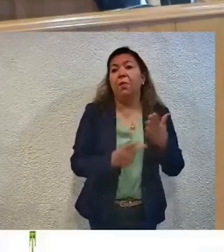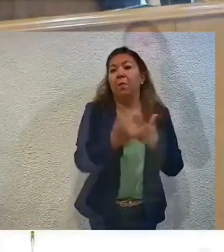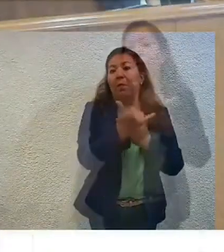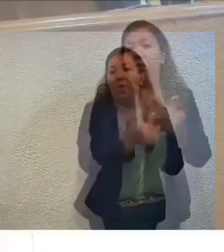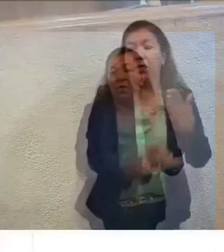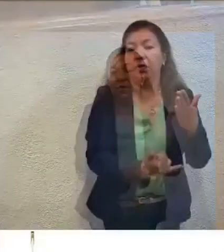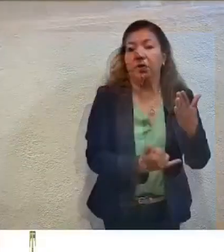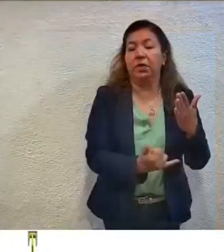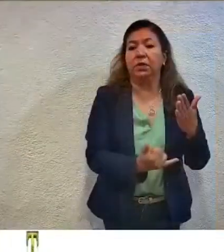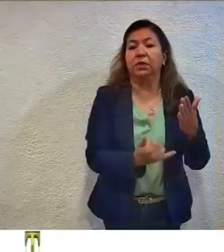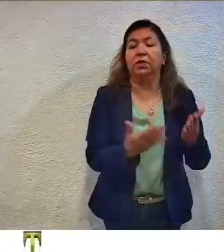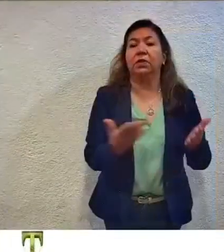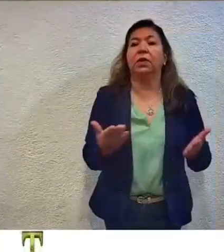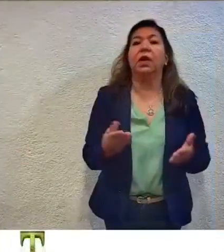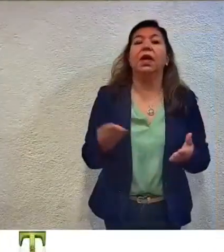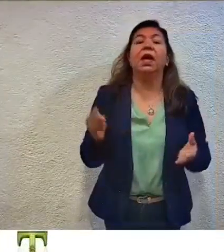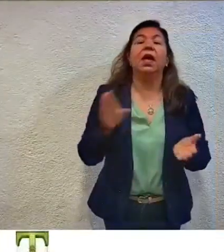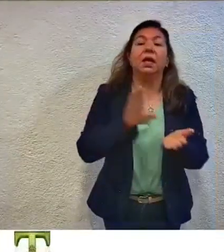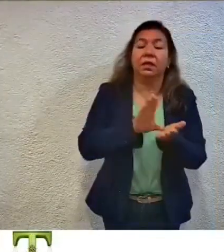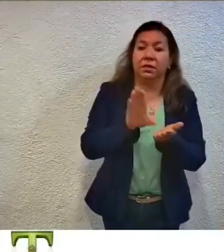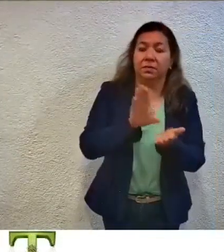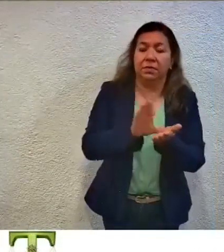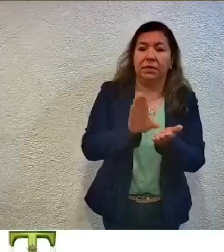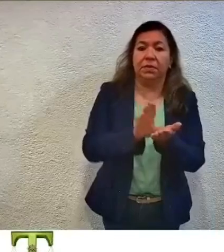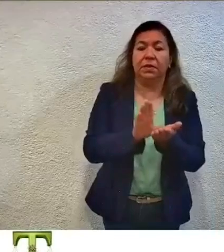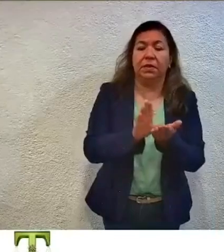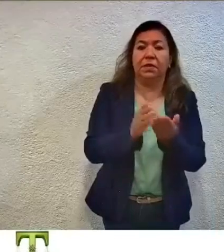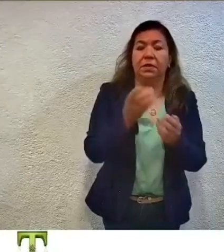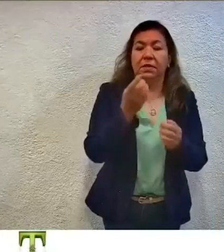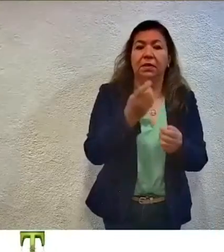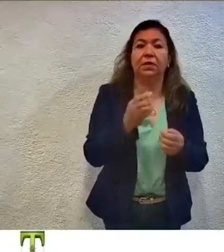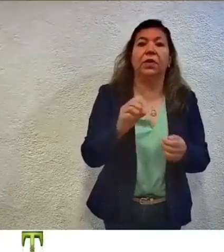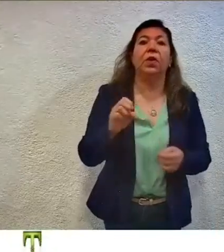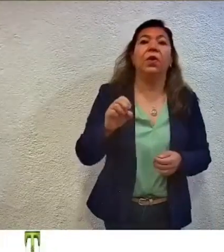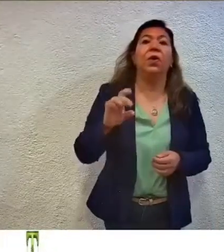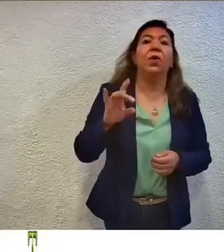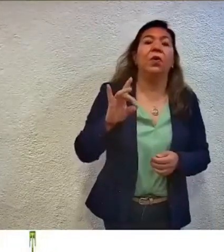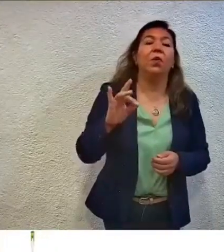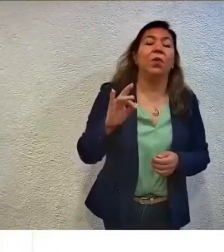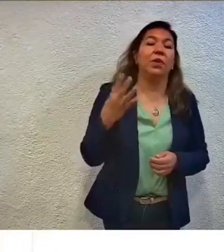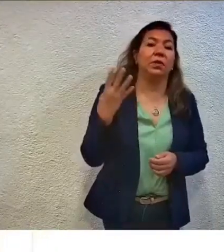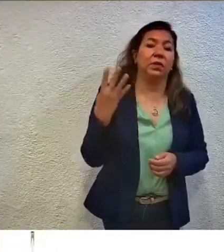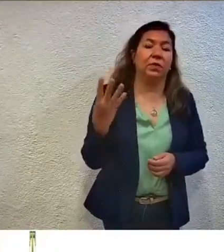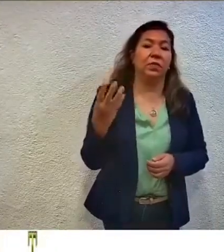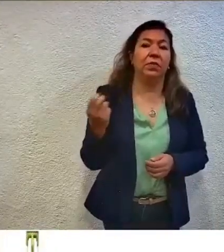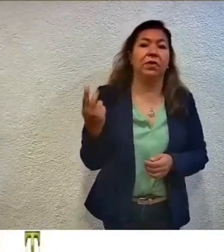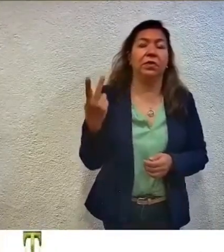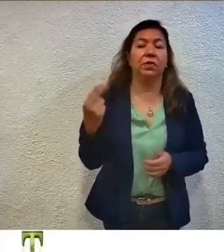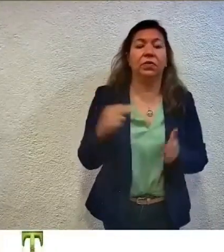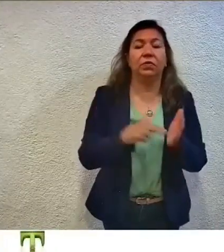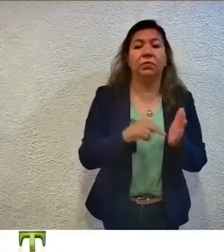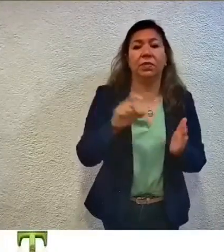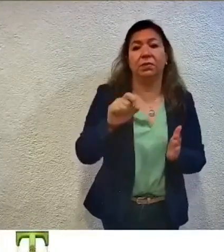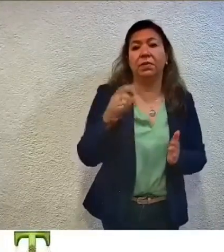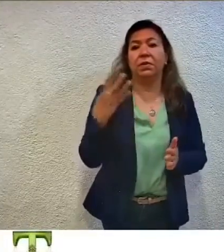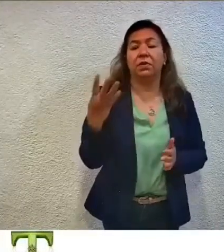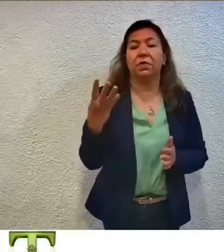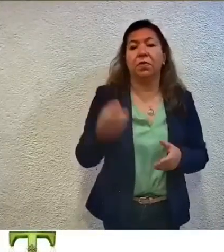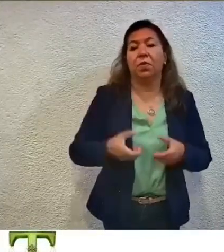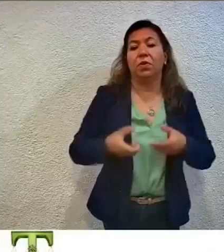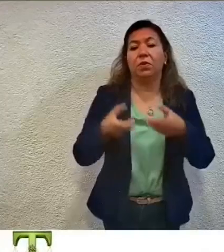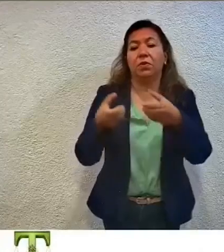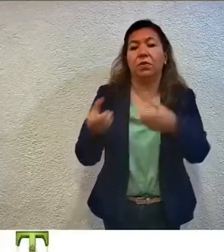resolver se trata de un proyecto de resolución relativo al expediente del recurso de apelación 44 del